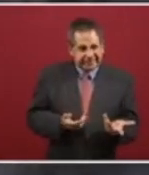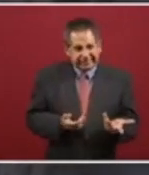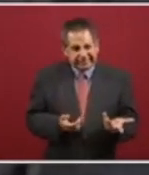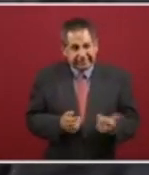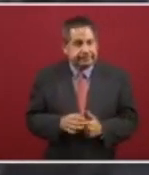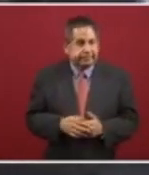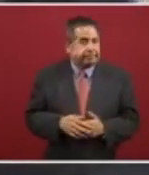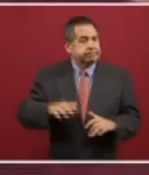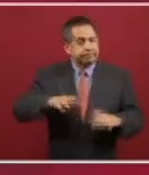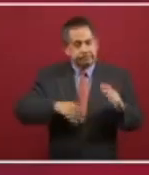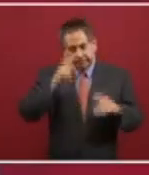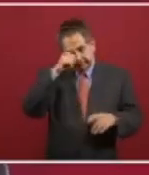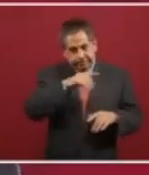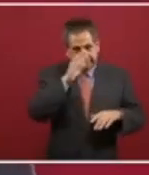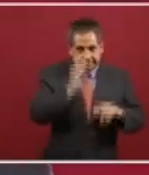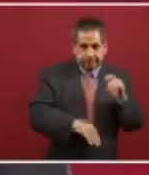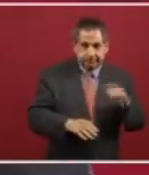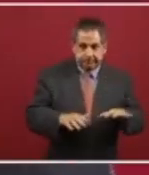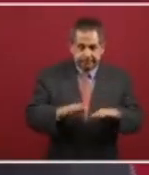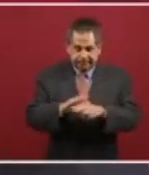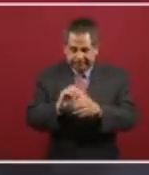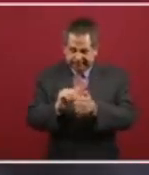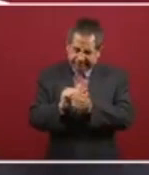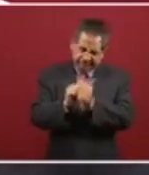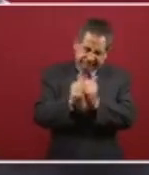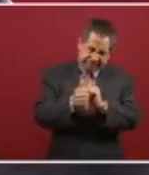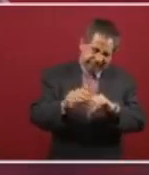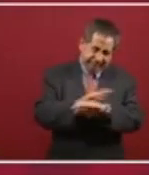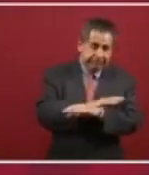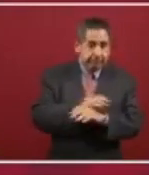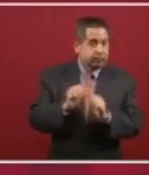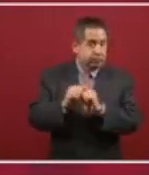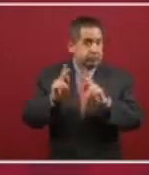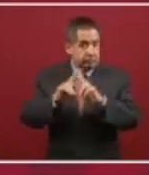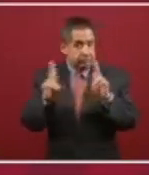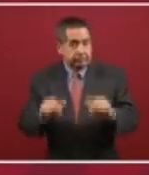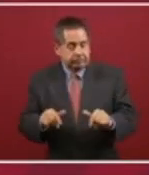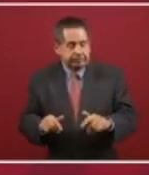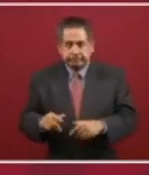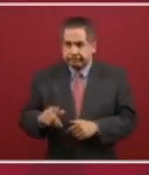a veces las transformaciones pacíficas, cuando